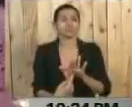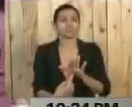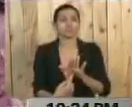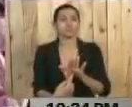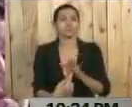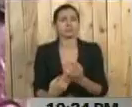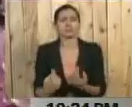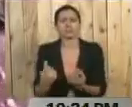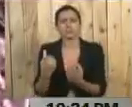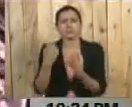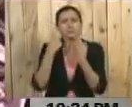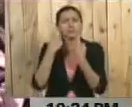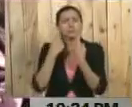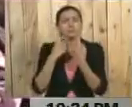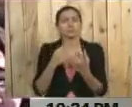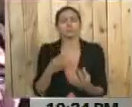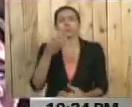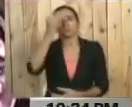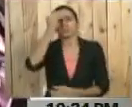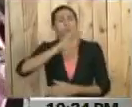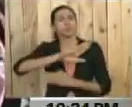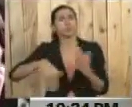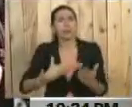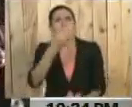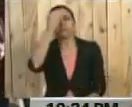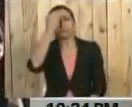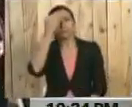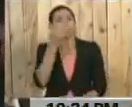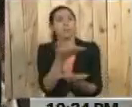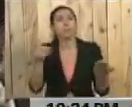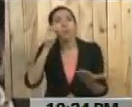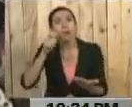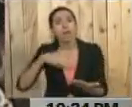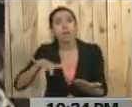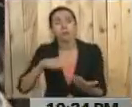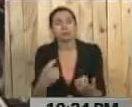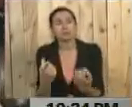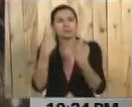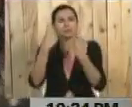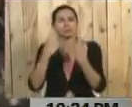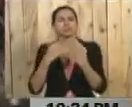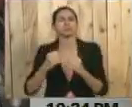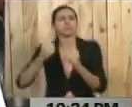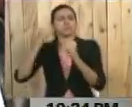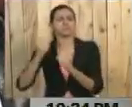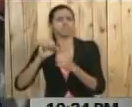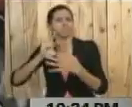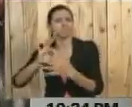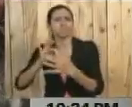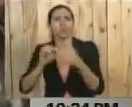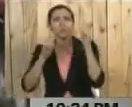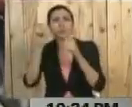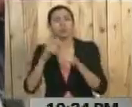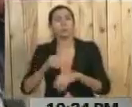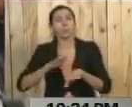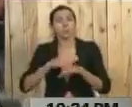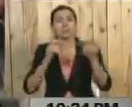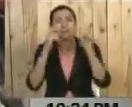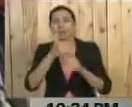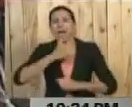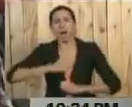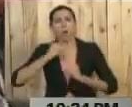una demostración a todos nosotros de su convicción y compromiso con Chávez cuando fue capaz de resistir